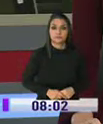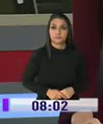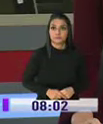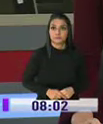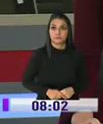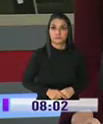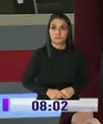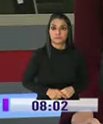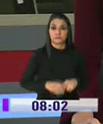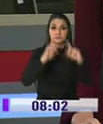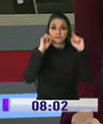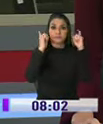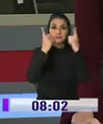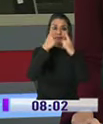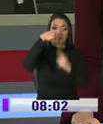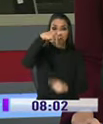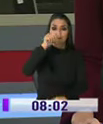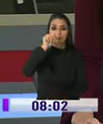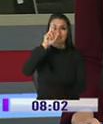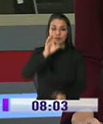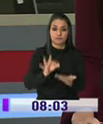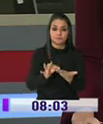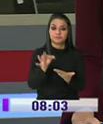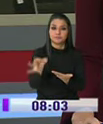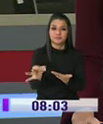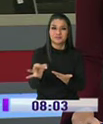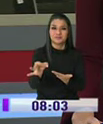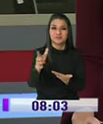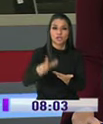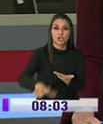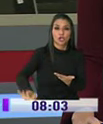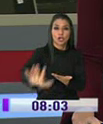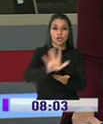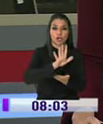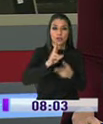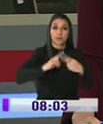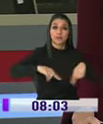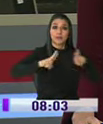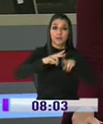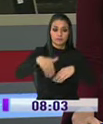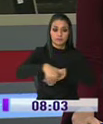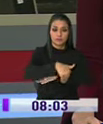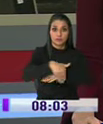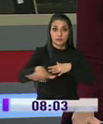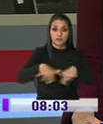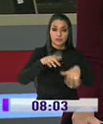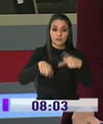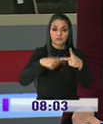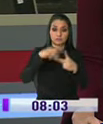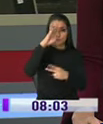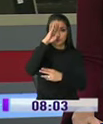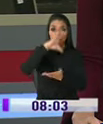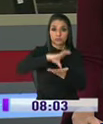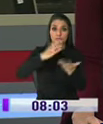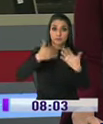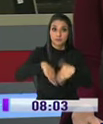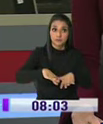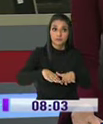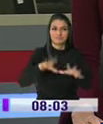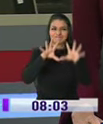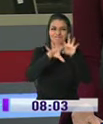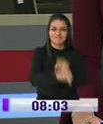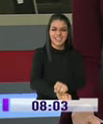Pedro de la Bendita, en el cantón Cantamayo, en Loja, la unidad de contingencia operativa Frontera Sur y en coordinación con la Intendencia General de Policía, se detuvo un camión